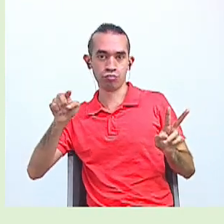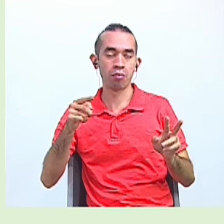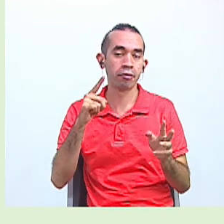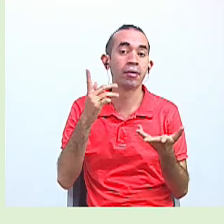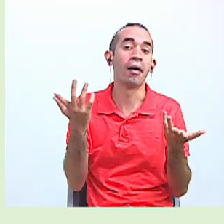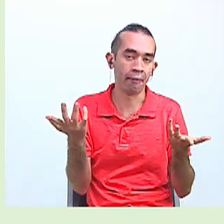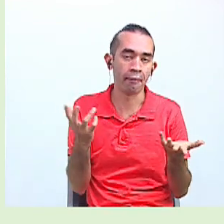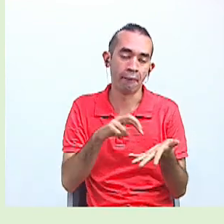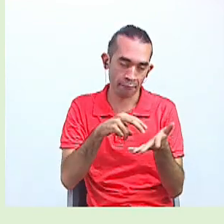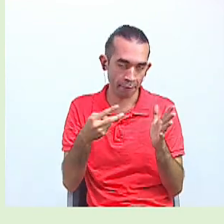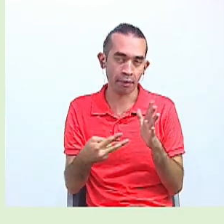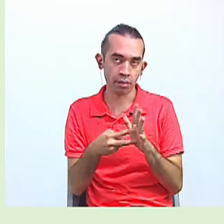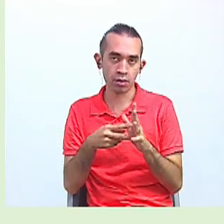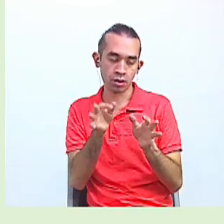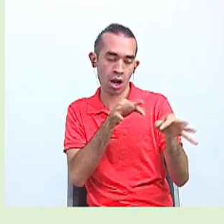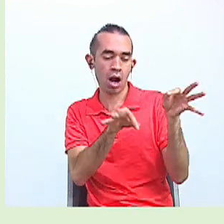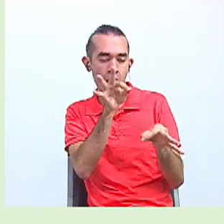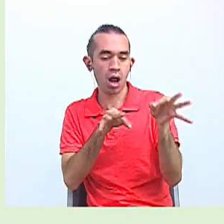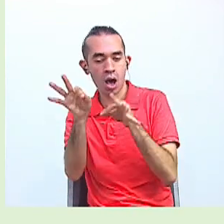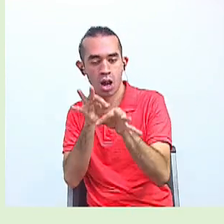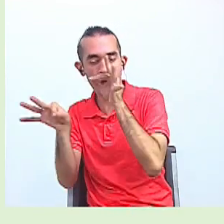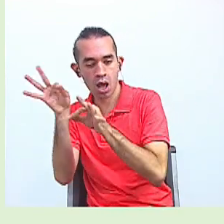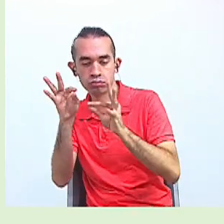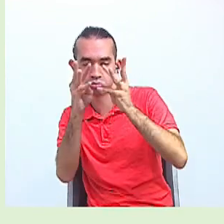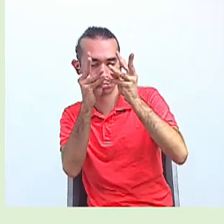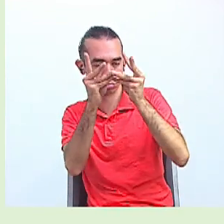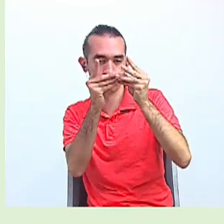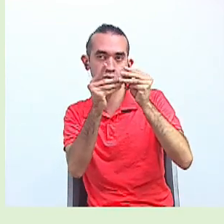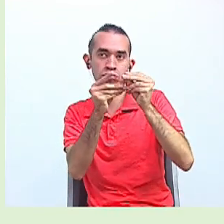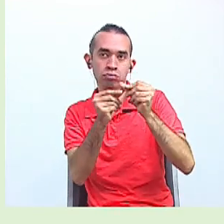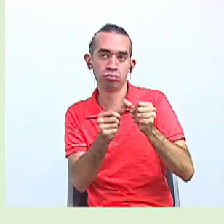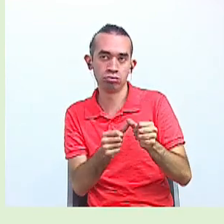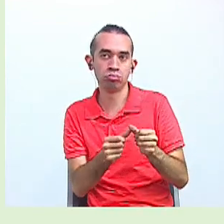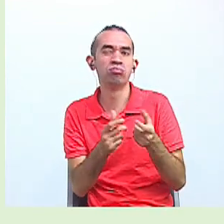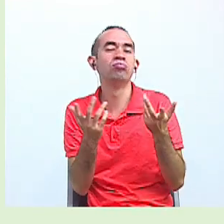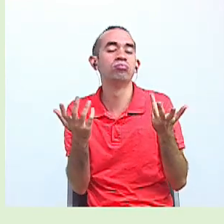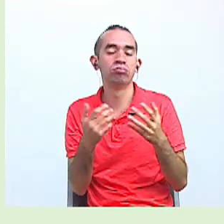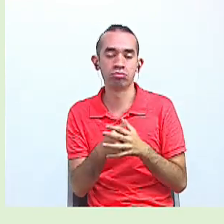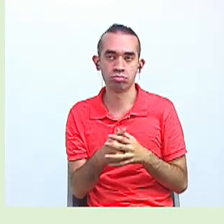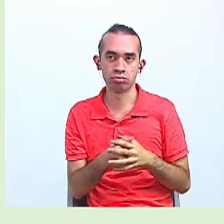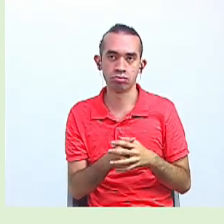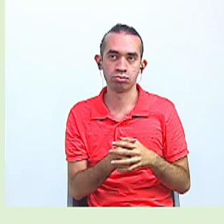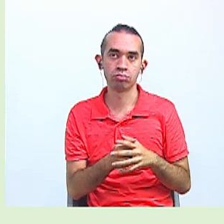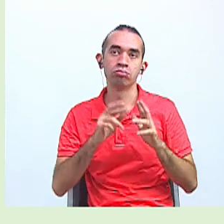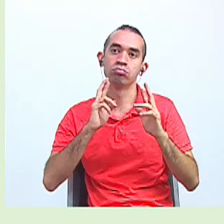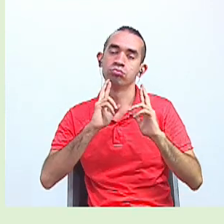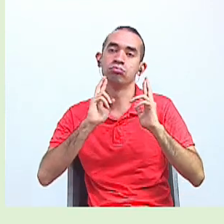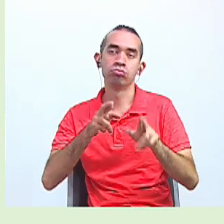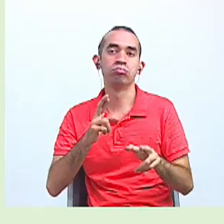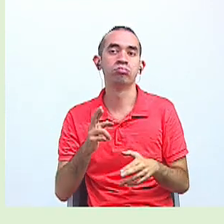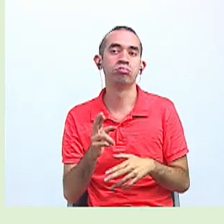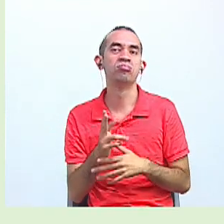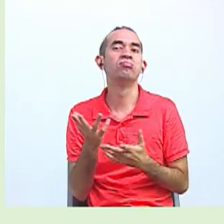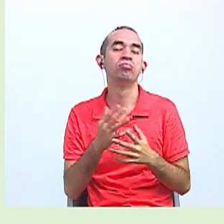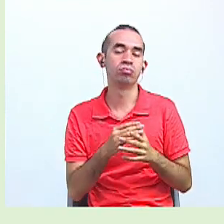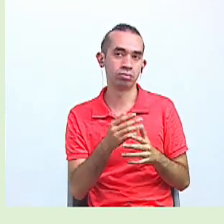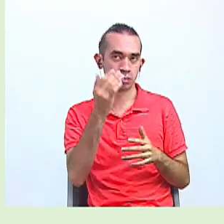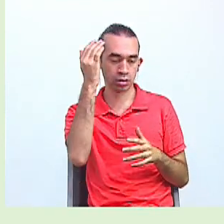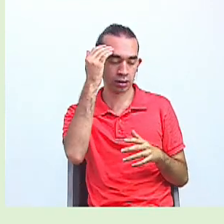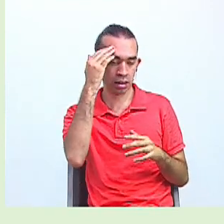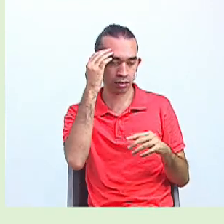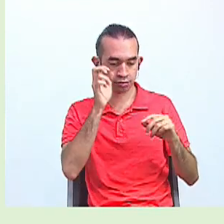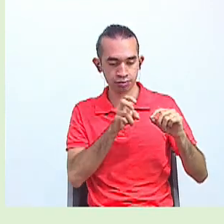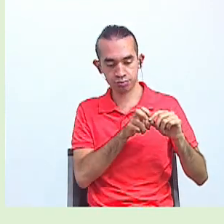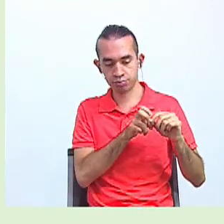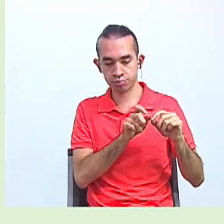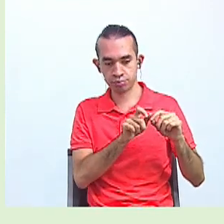si nosotros realizamos la sustitución, obtenemos que el vector resultante es igual al recorrido que